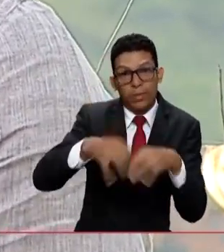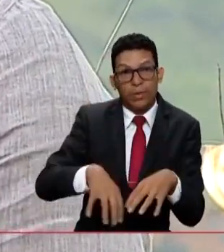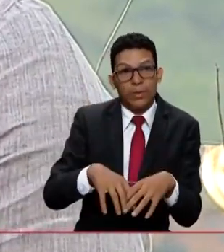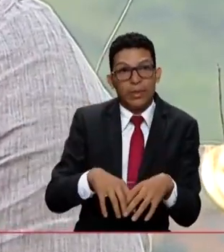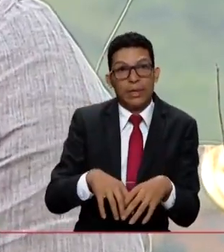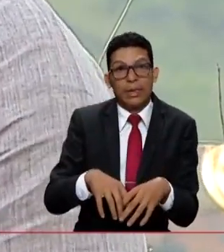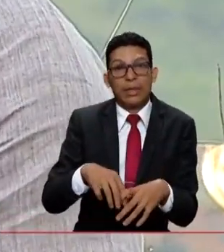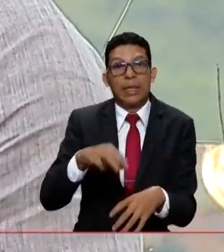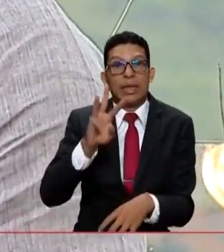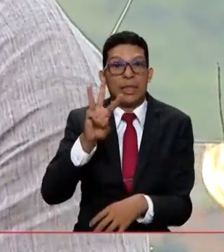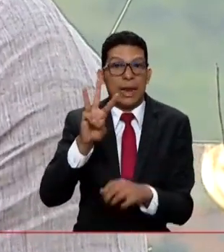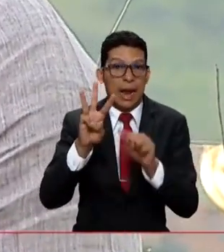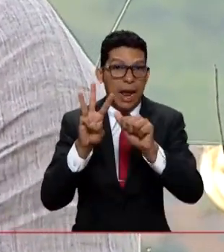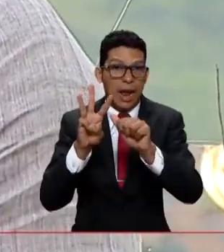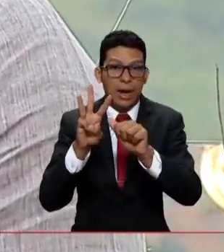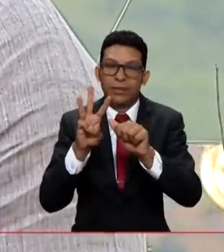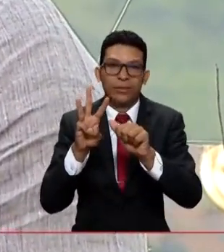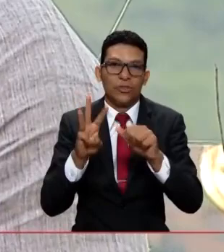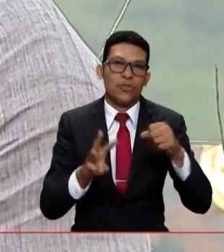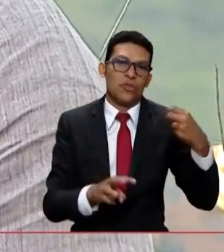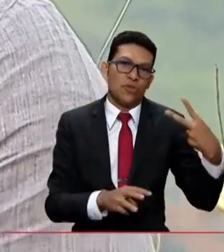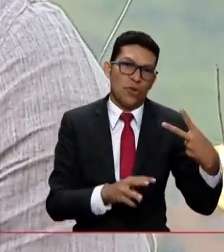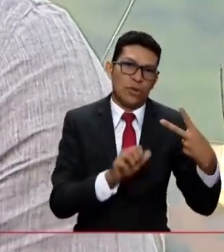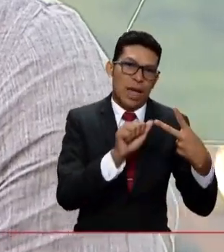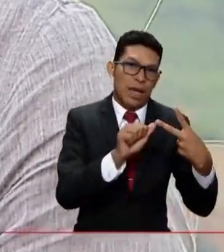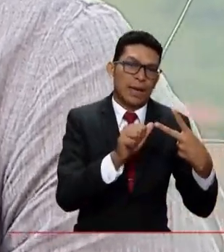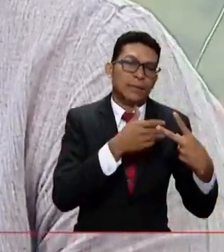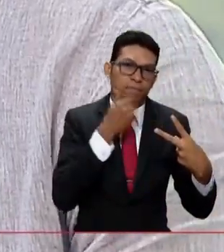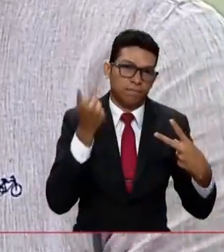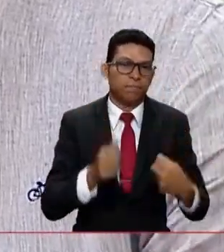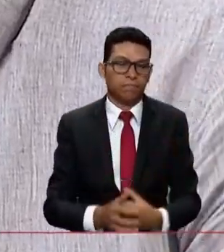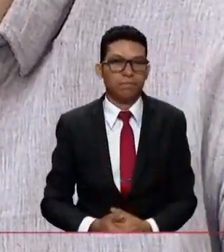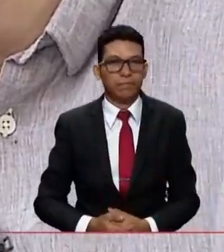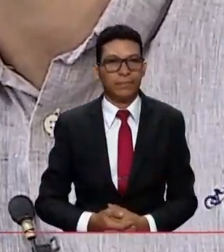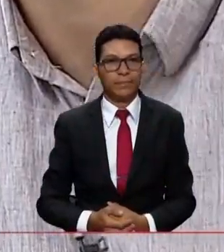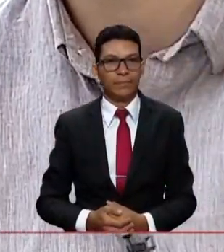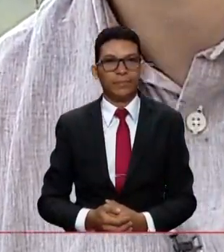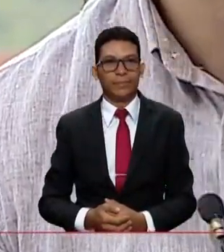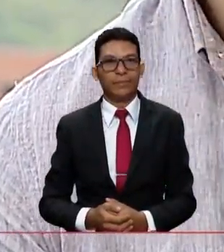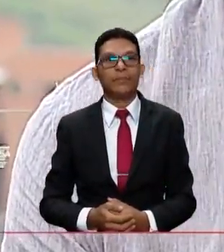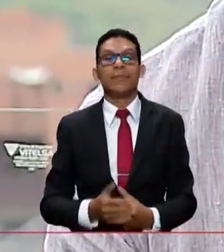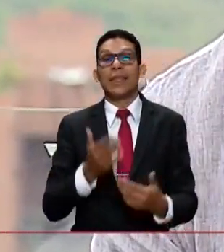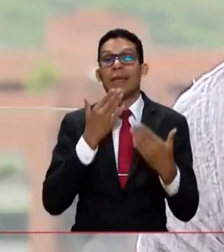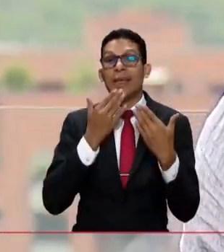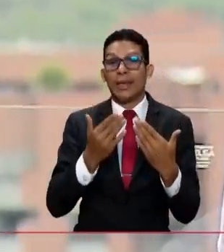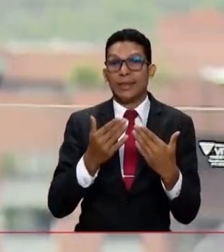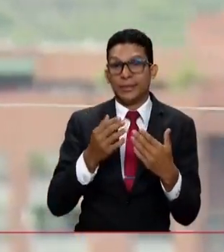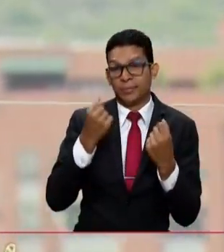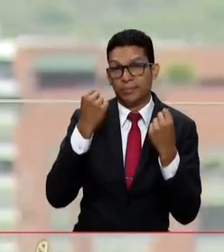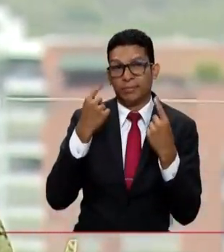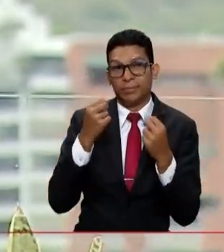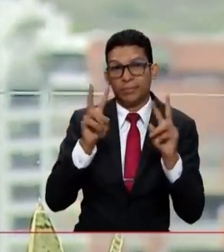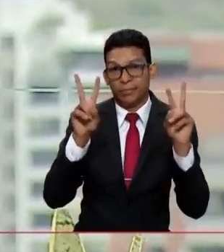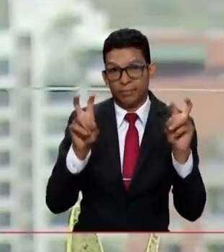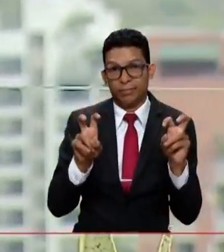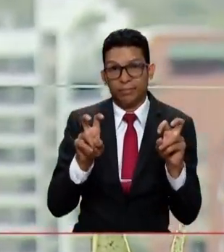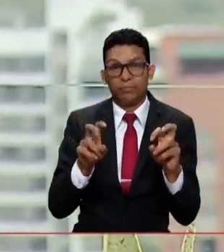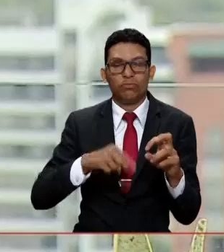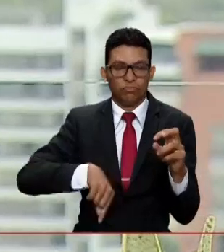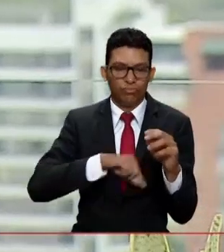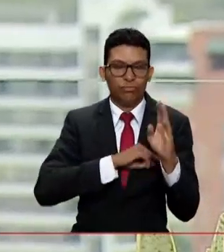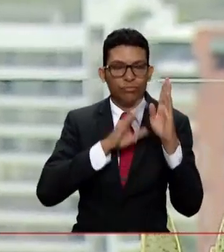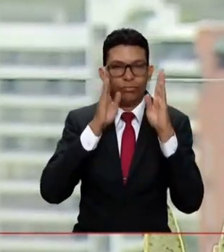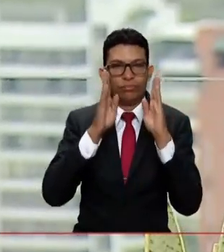comerse el huevo triple A, ahora le toca comerse el doble A y ya. Bueno, muchísimas gracias, Hugo, por ayudarnos a entender este tema. Estaremos entonces